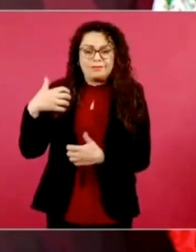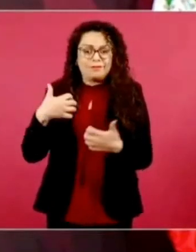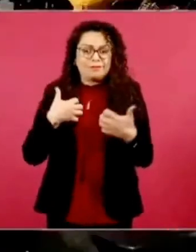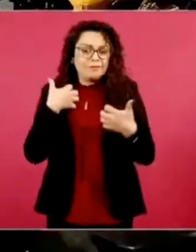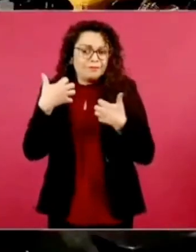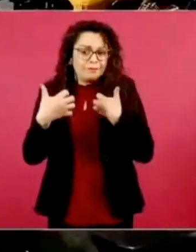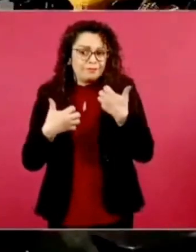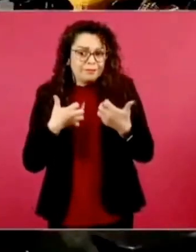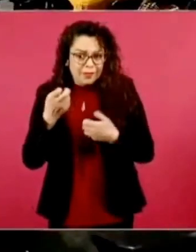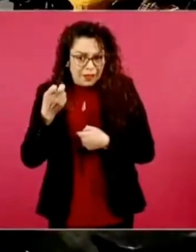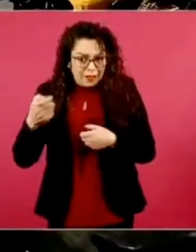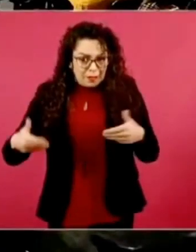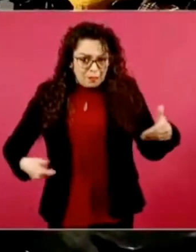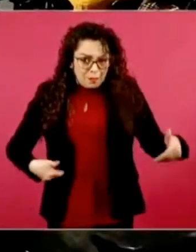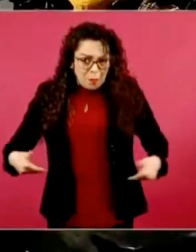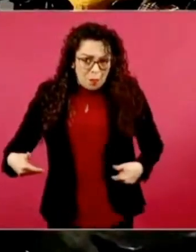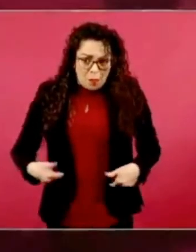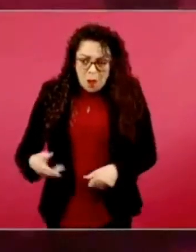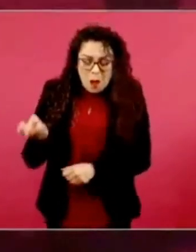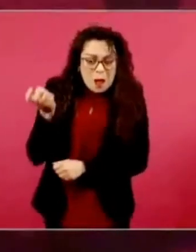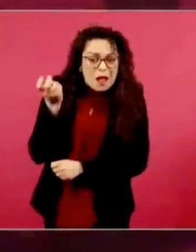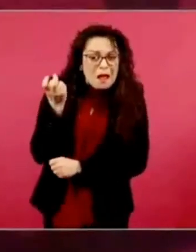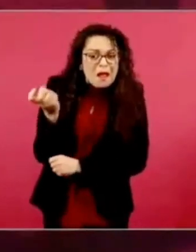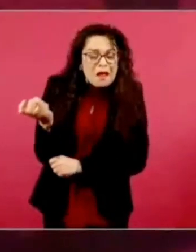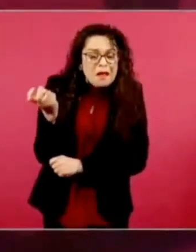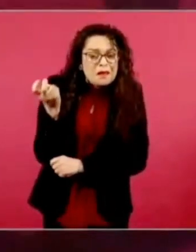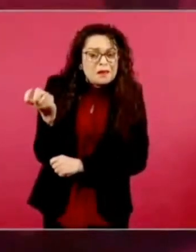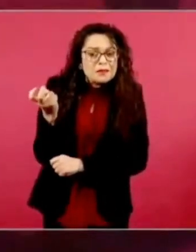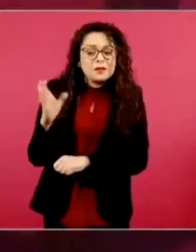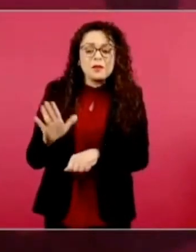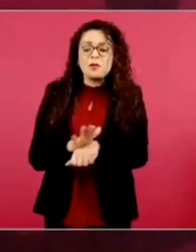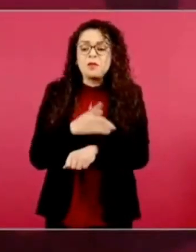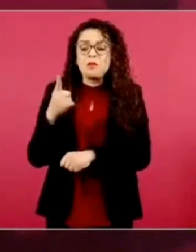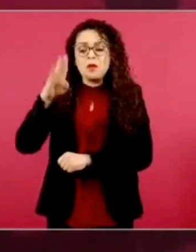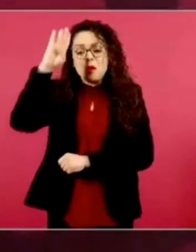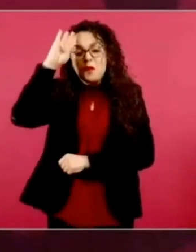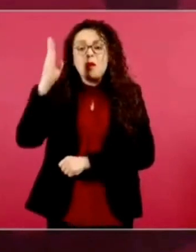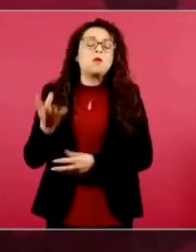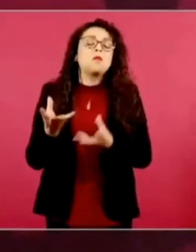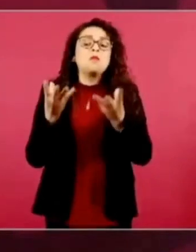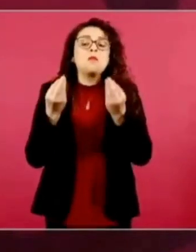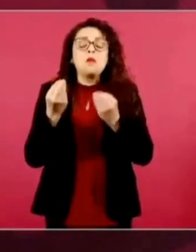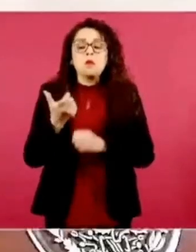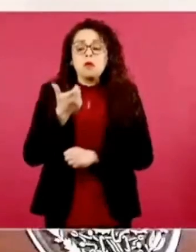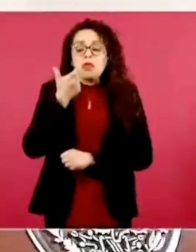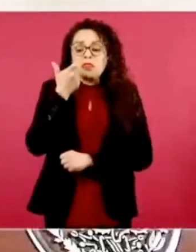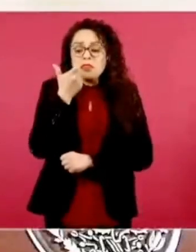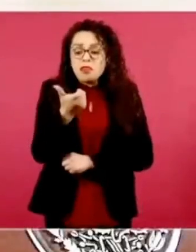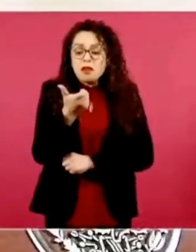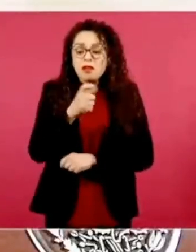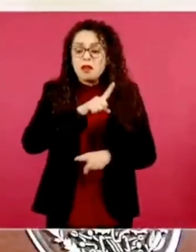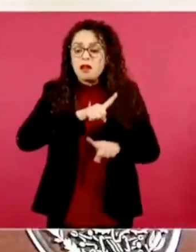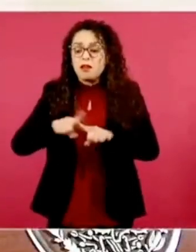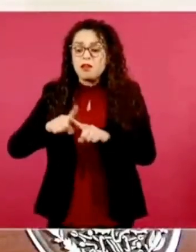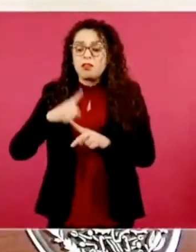porque recibían mucho dinero del presupuesto.